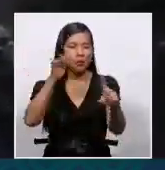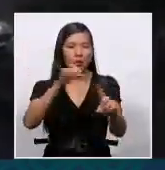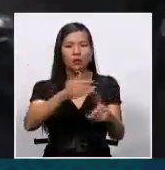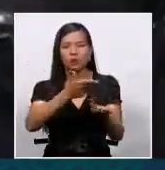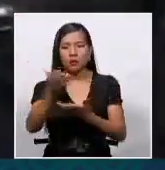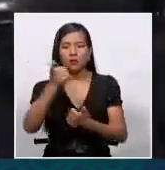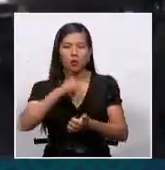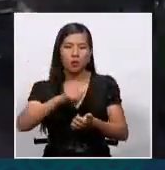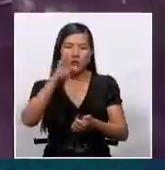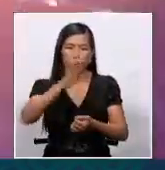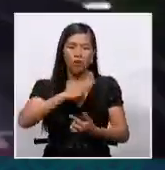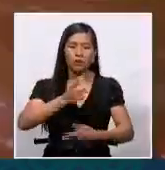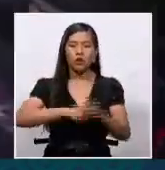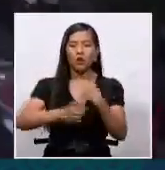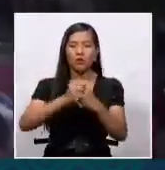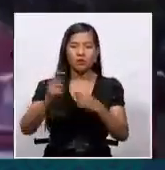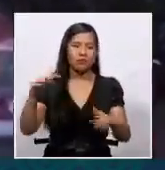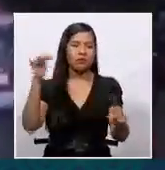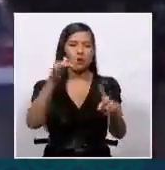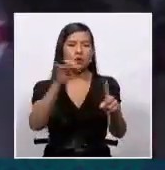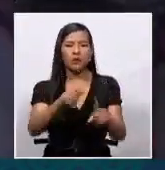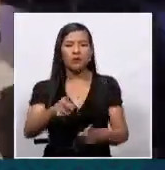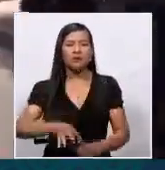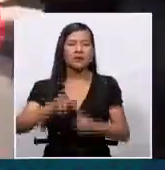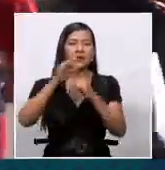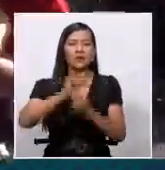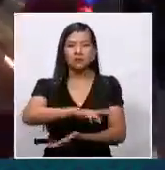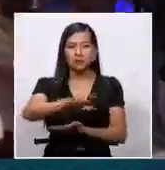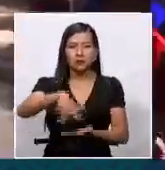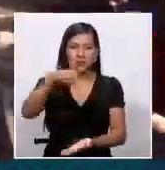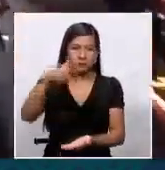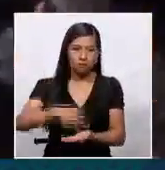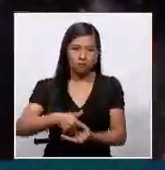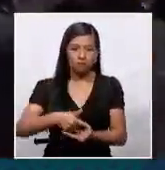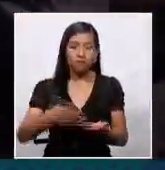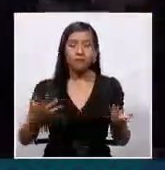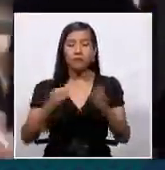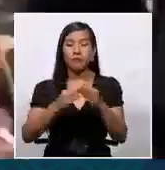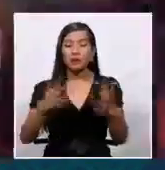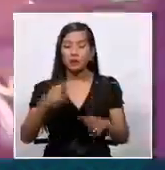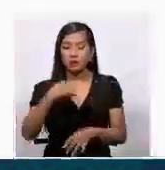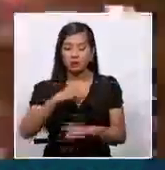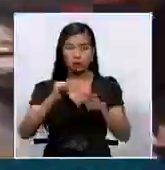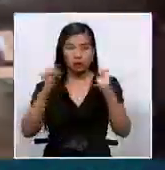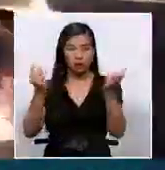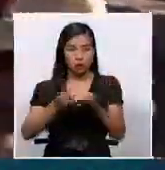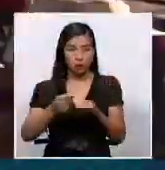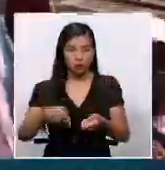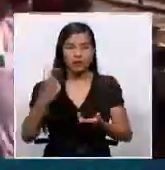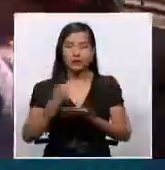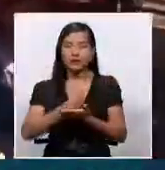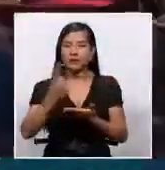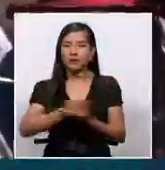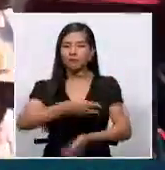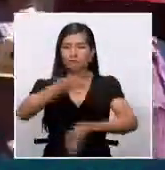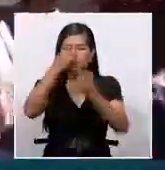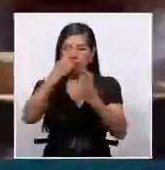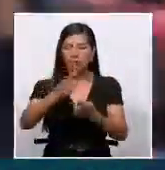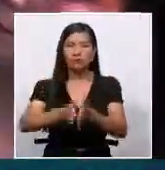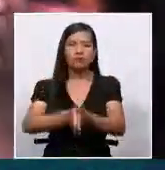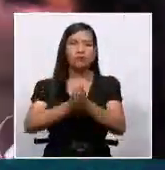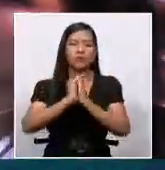golpeados en la ciudad de Santa Cruz, especialmente en el Plan 3000. Por otro lado, también nosotros como sector gremial vamos a pedir siempre que haya respeto para el